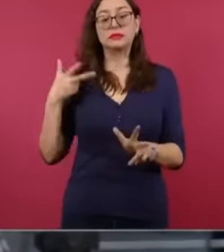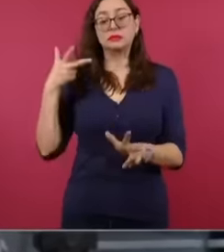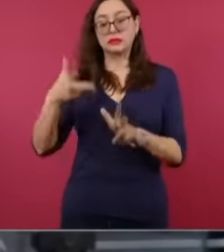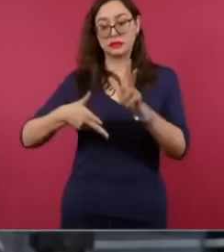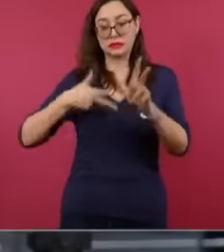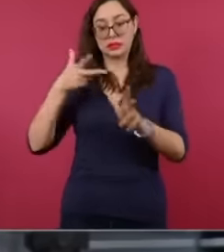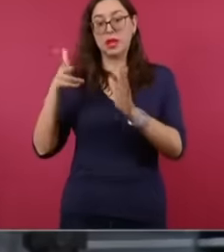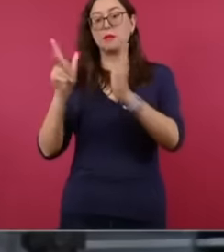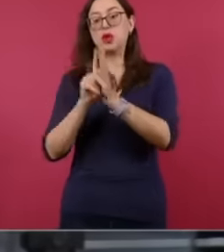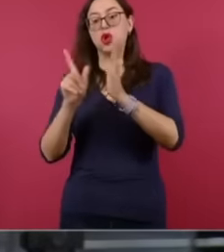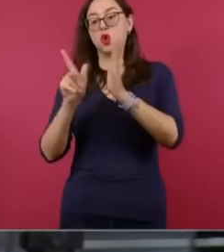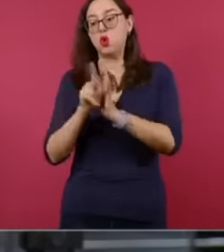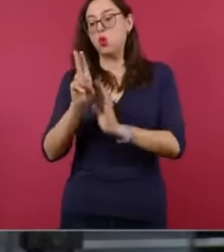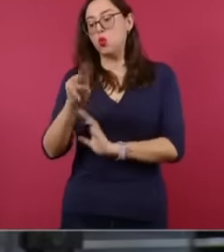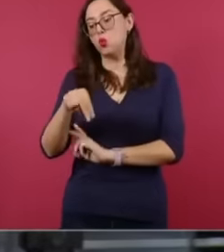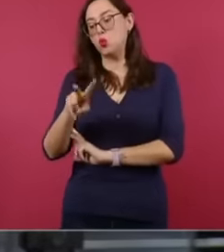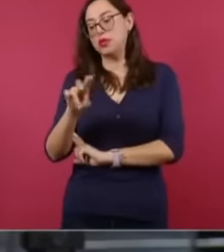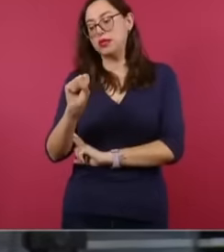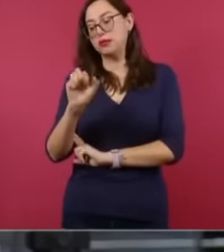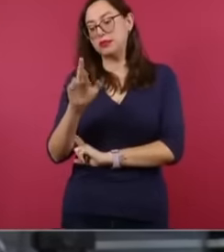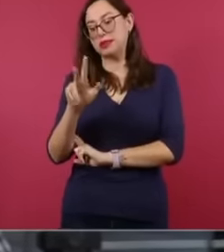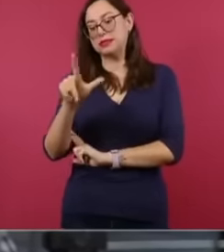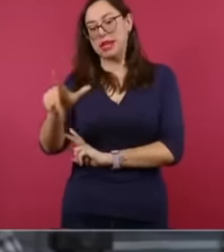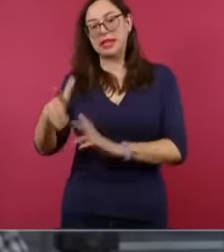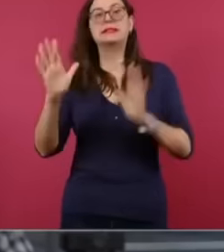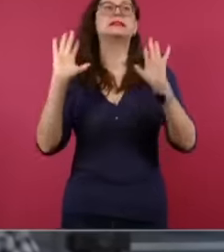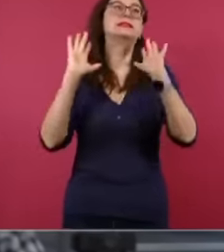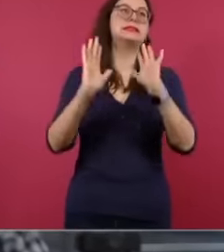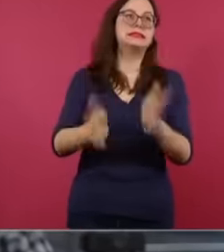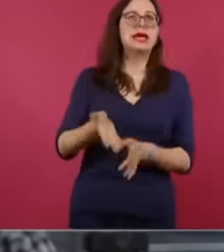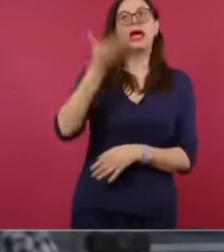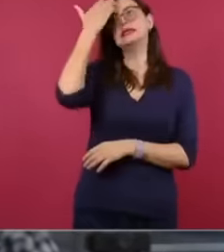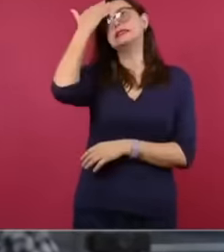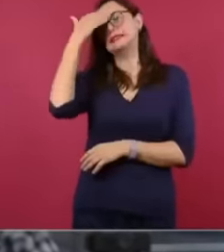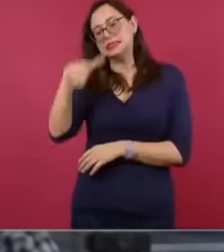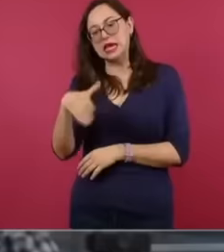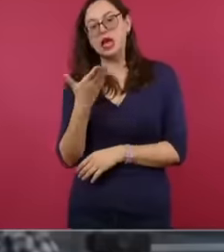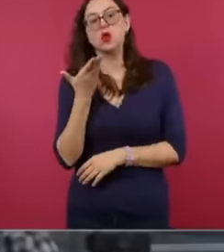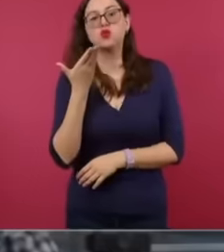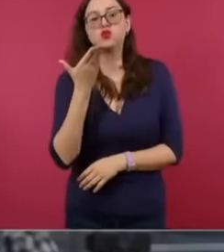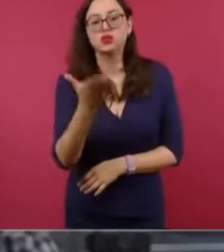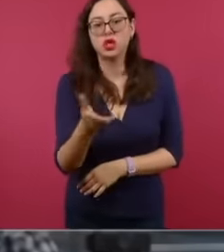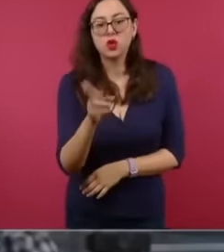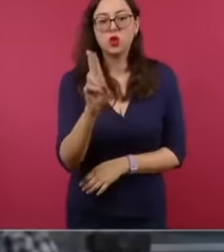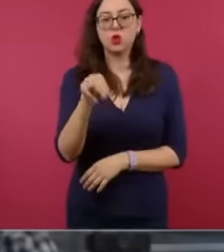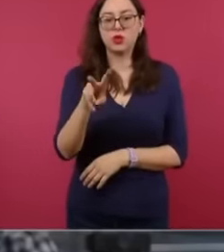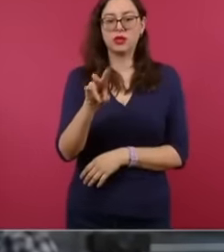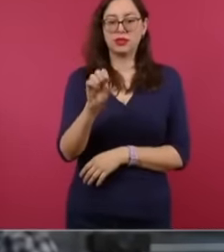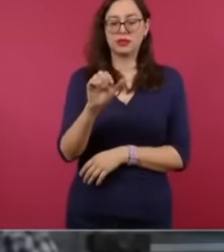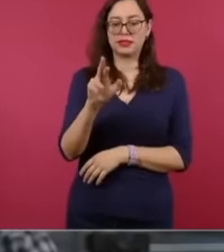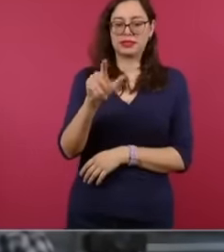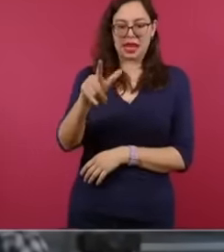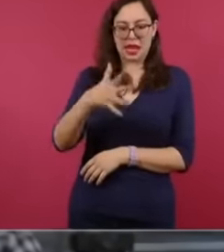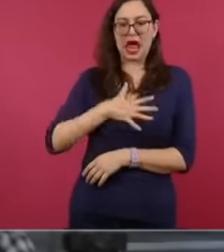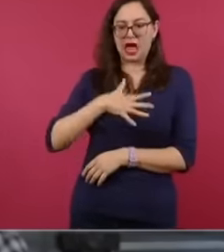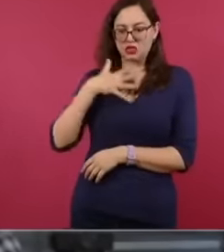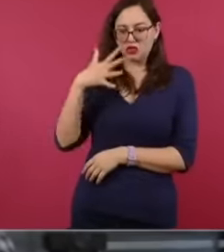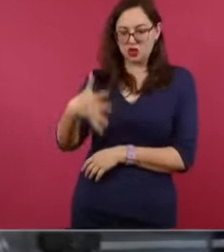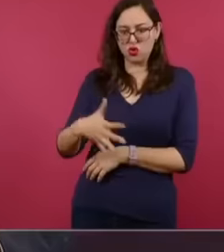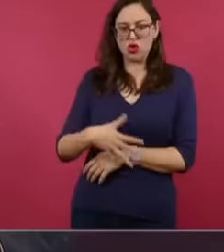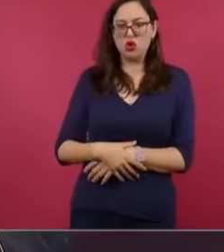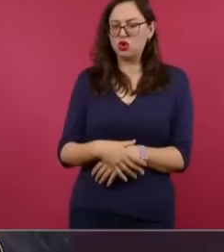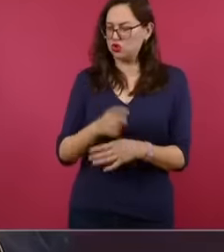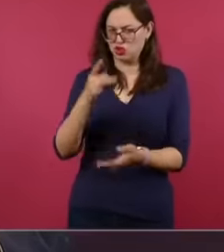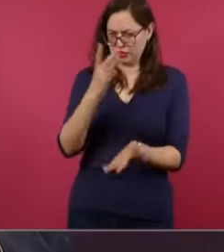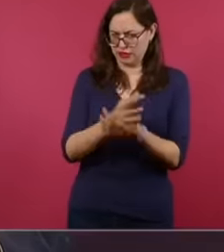Universal. Ya sé que usted dice que el Universal es un... ¿Ese no es Pasquini en Mundo o no? Reforma. Bueno. Los dos.